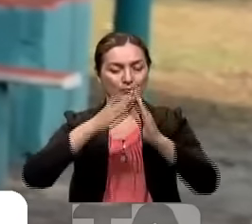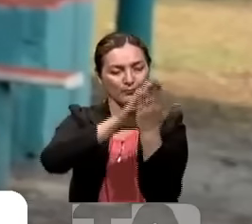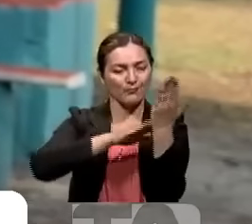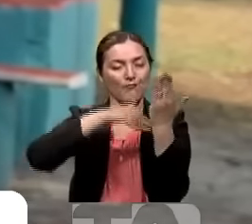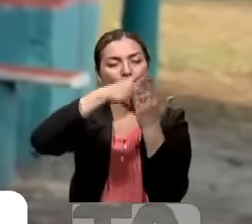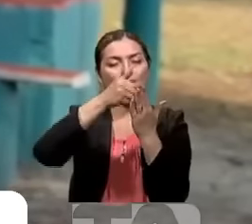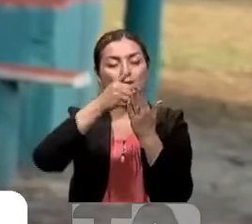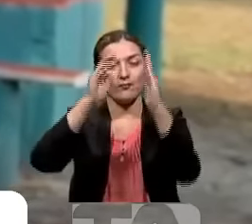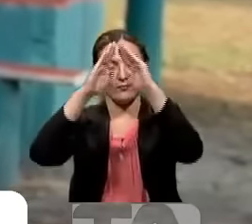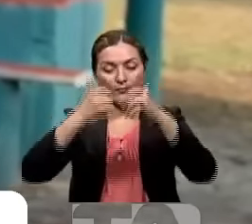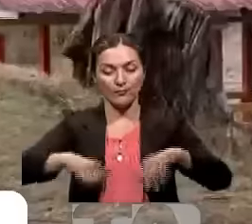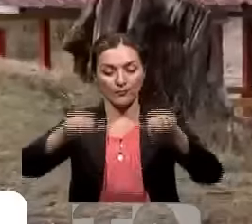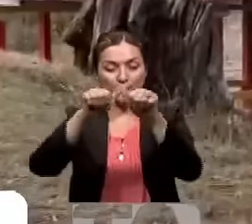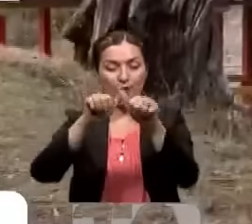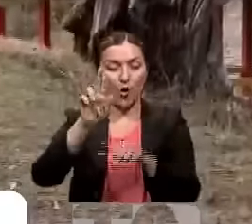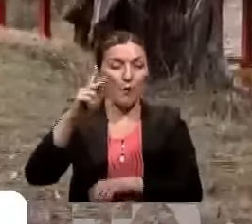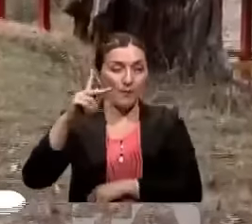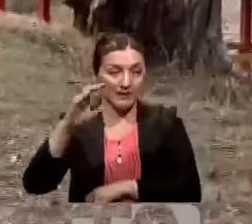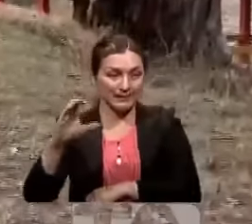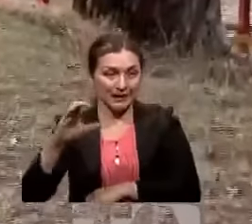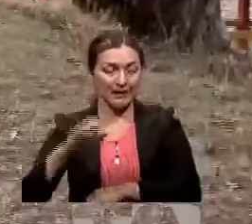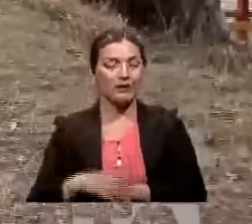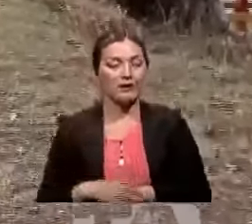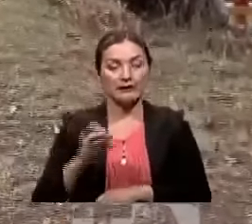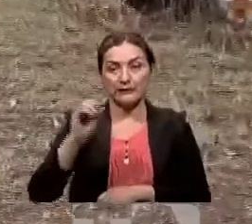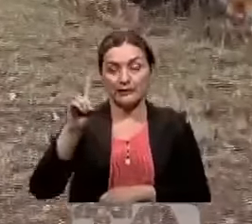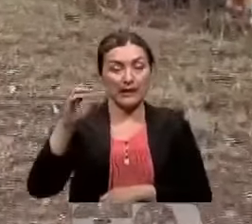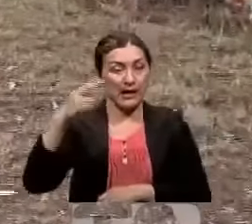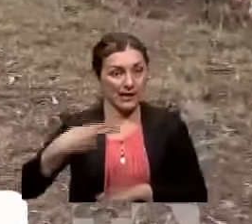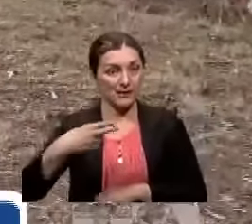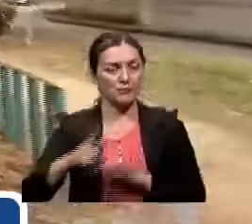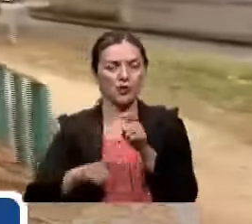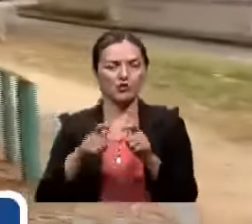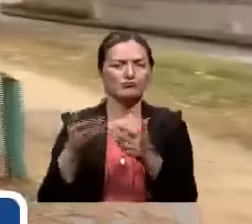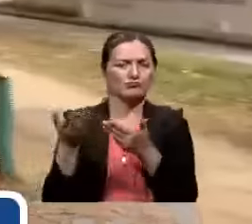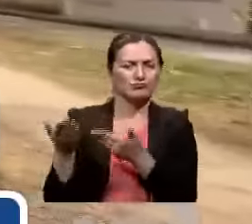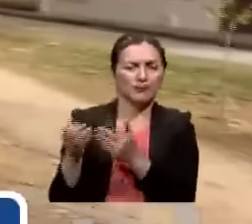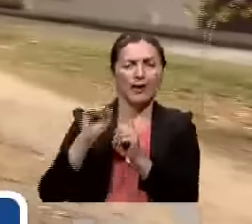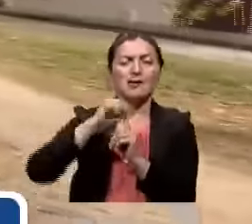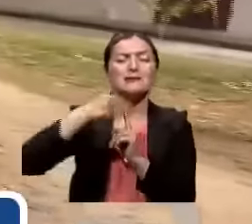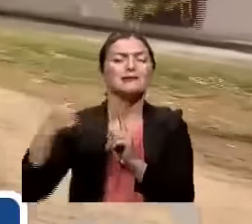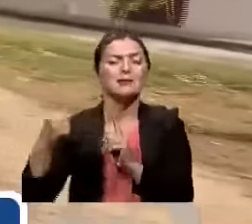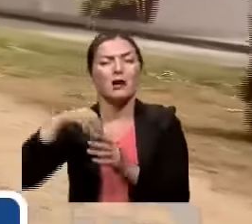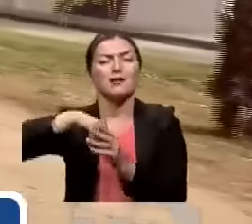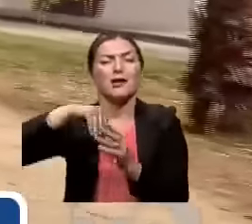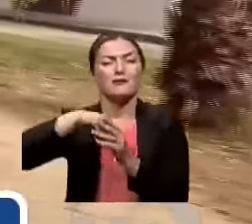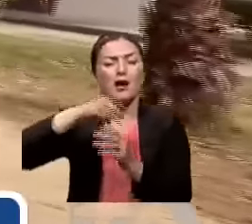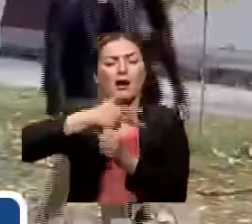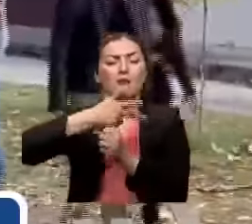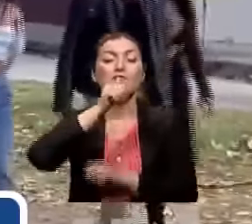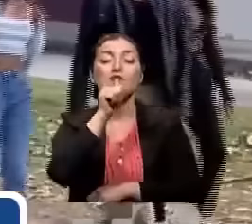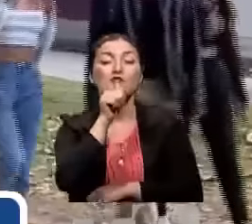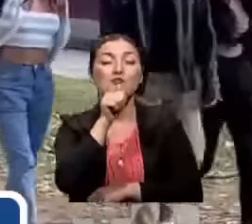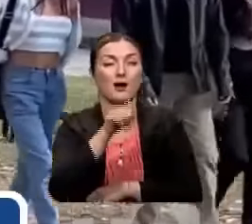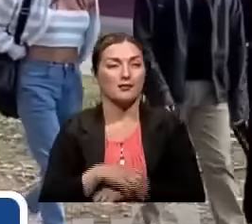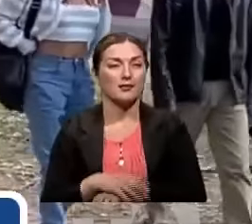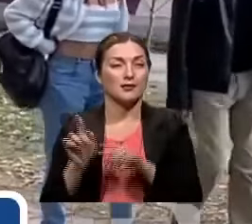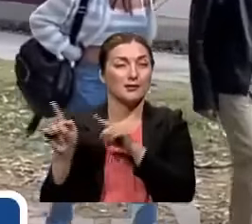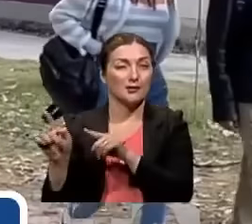área del UPC, del CNH. Adicional a ello, los vecinos incrementaron un sistema interno de cámaras privadas que